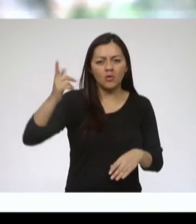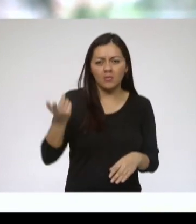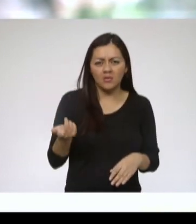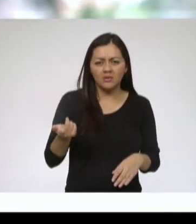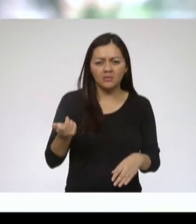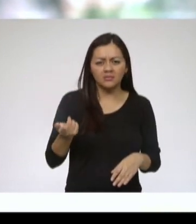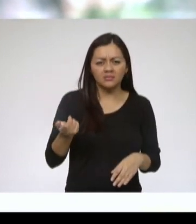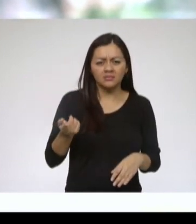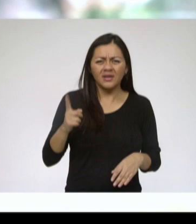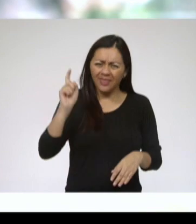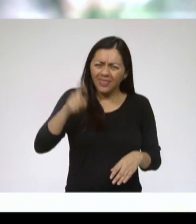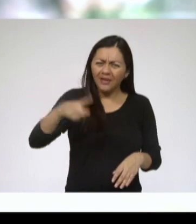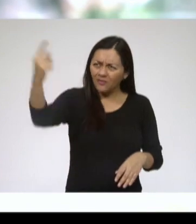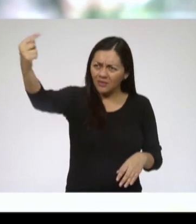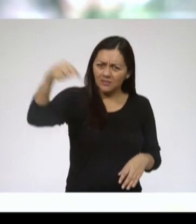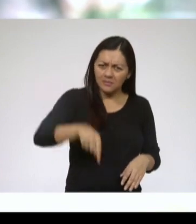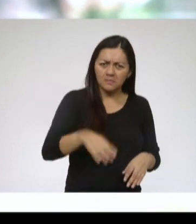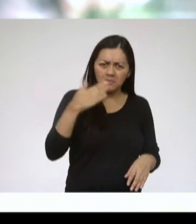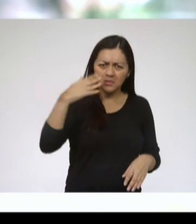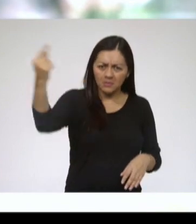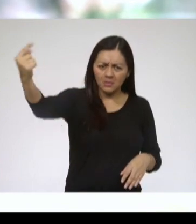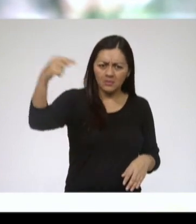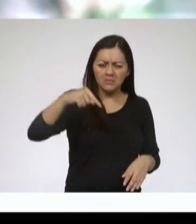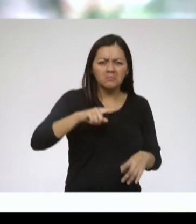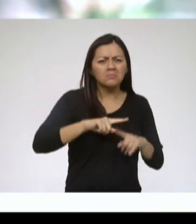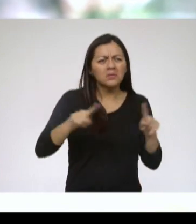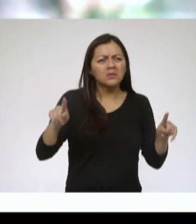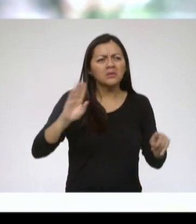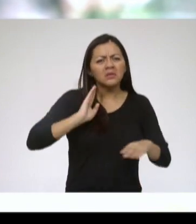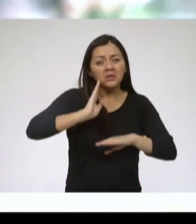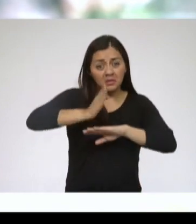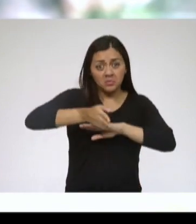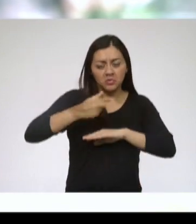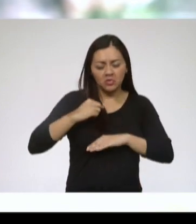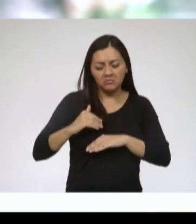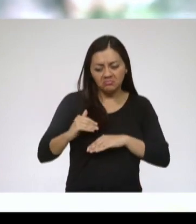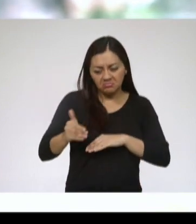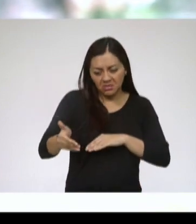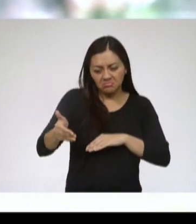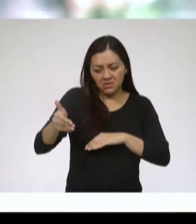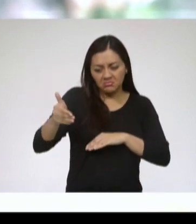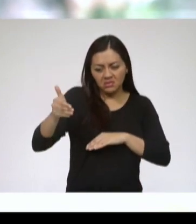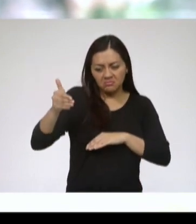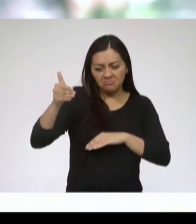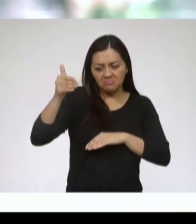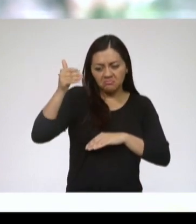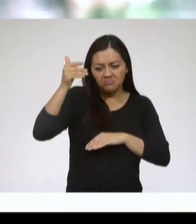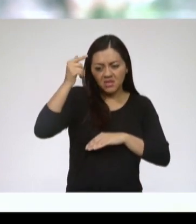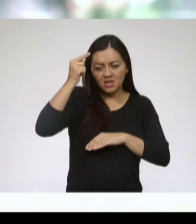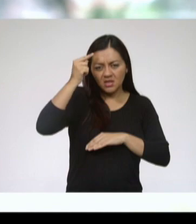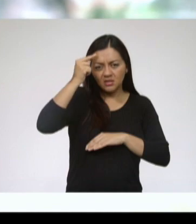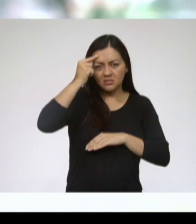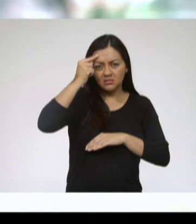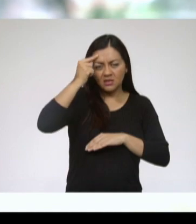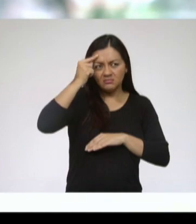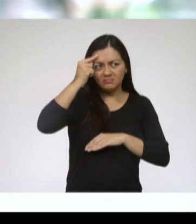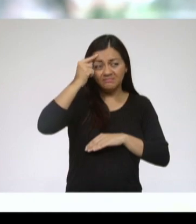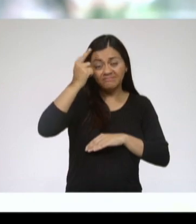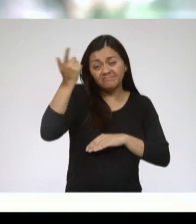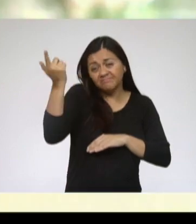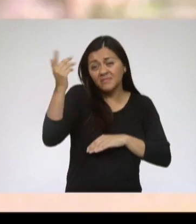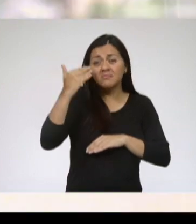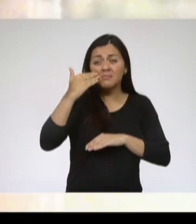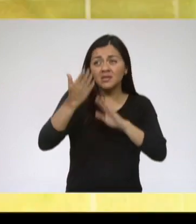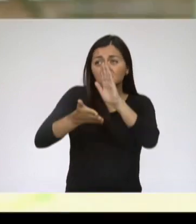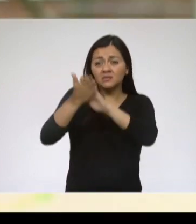que no sé, que debería estar aquí en vez de estar allá, pero luego me ponía a pensar, a razonar y entendía que todo era por